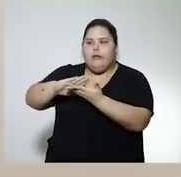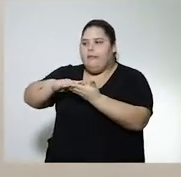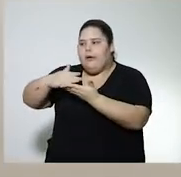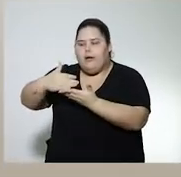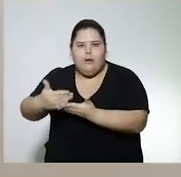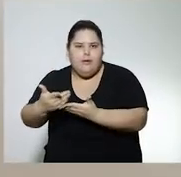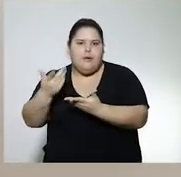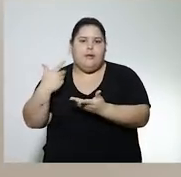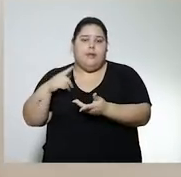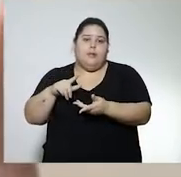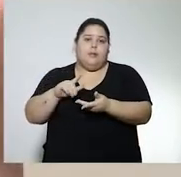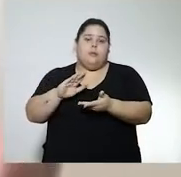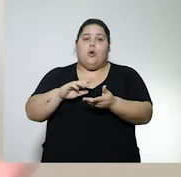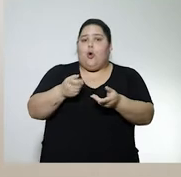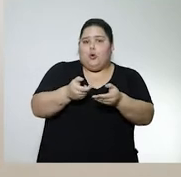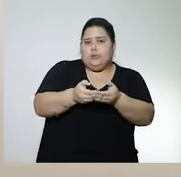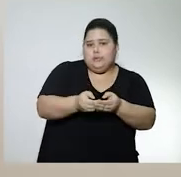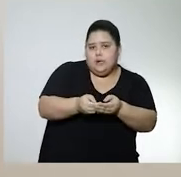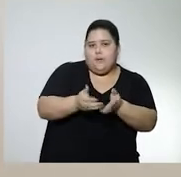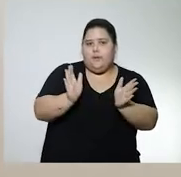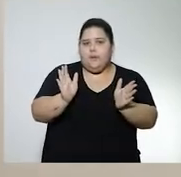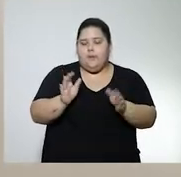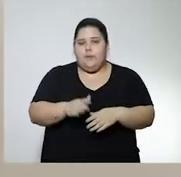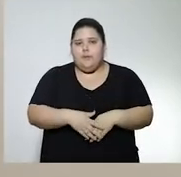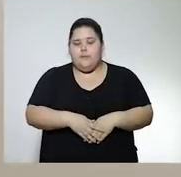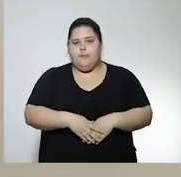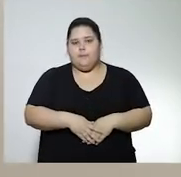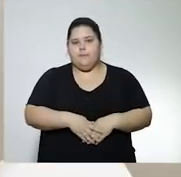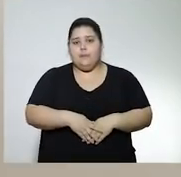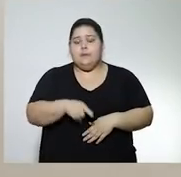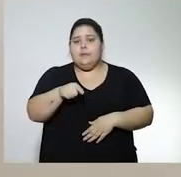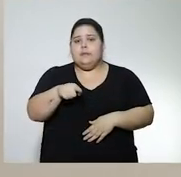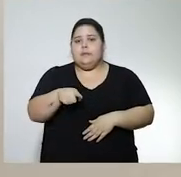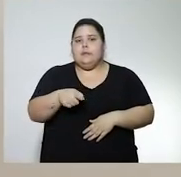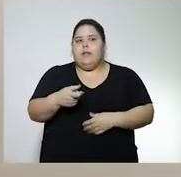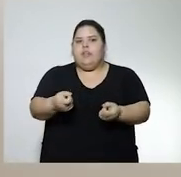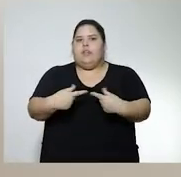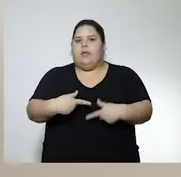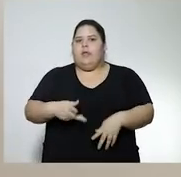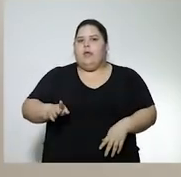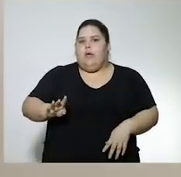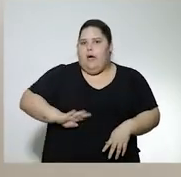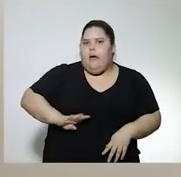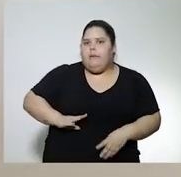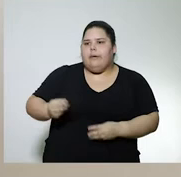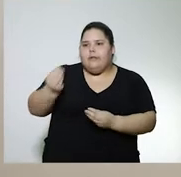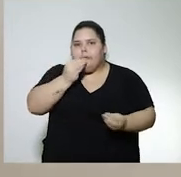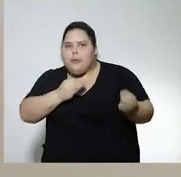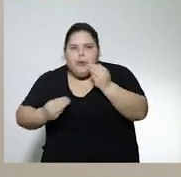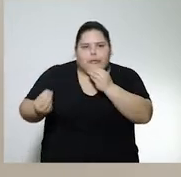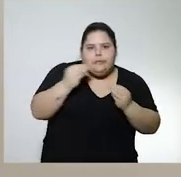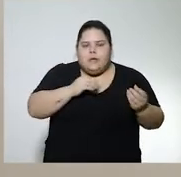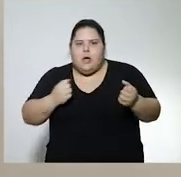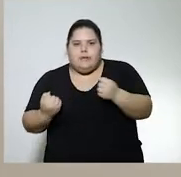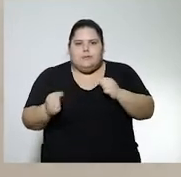con internet, tanto celular como computadora, y eso también genera hambre o a ver